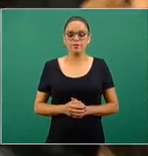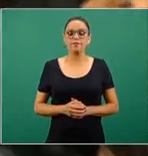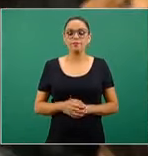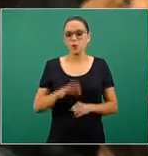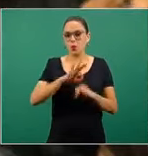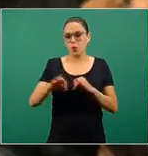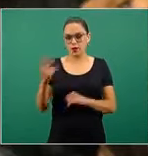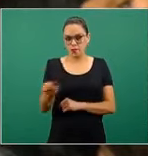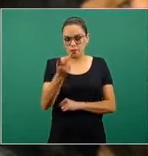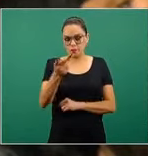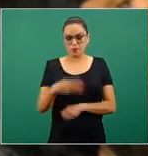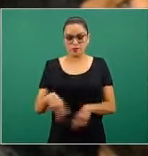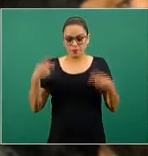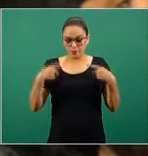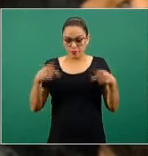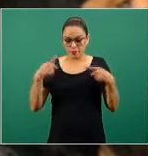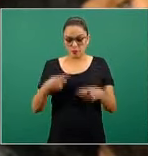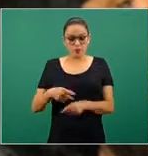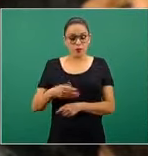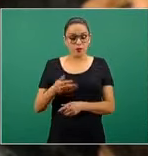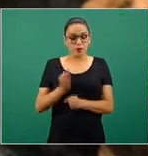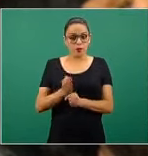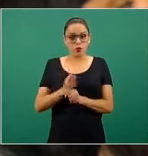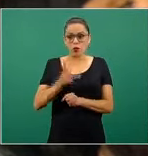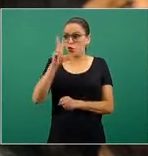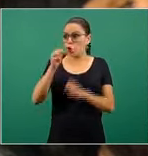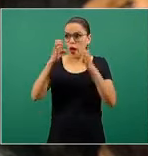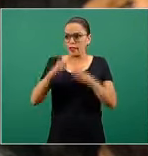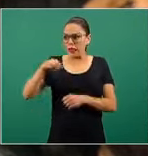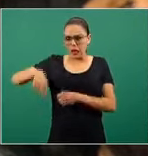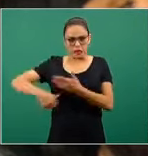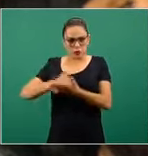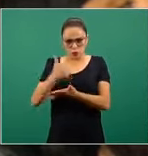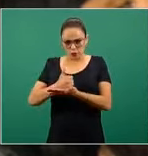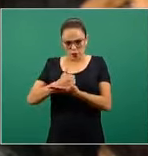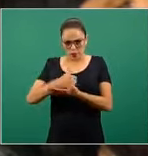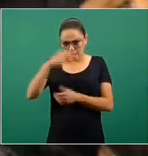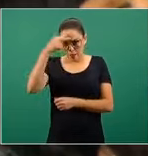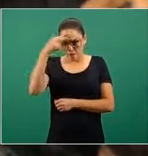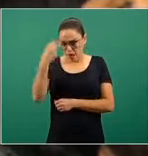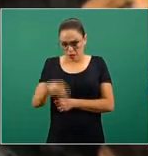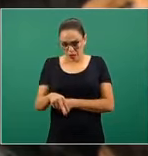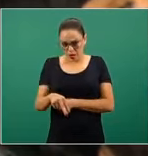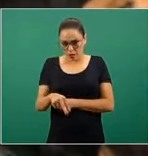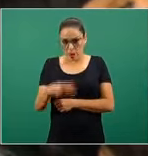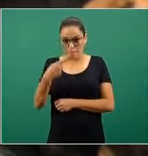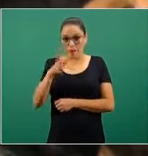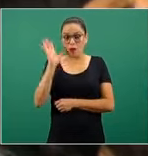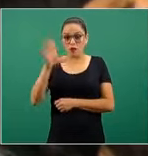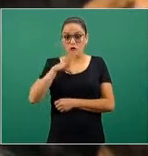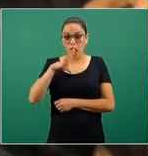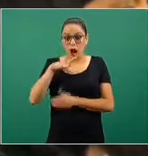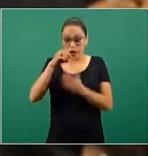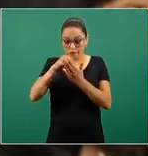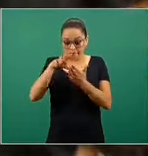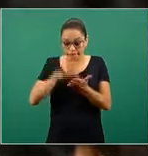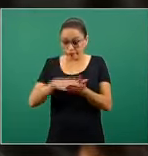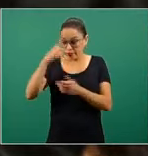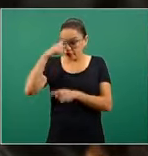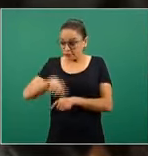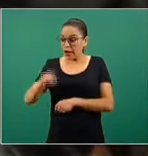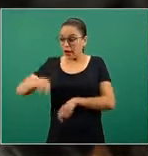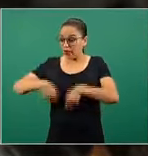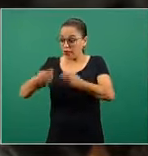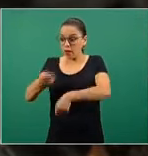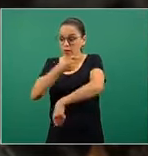que físicamente hoy no se encuentran en Ciudad de México y que ya estuvieran convocadas para la vacunación y se encontraran en algún